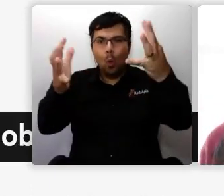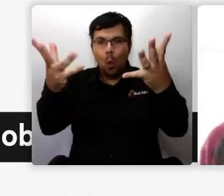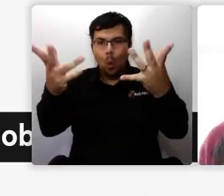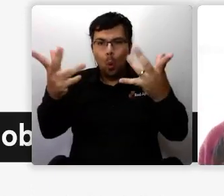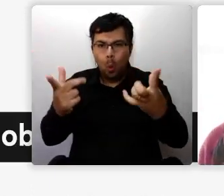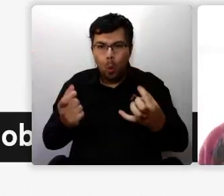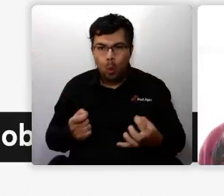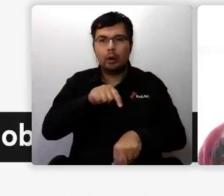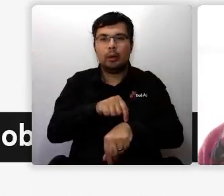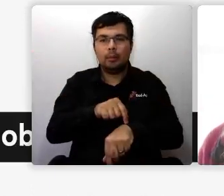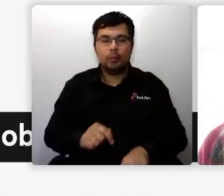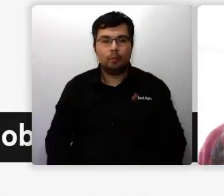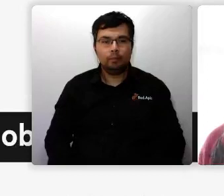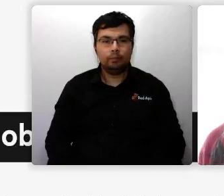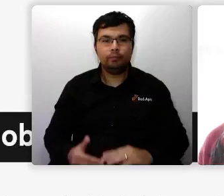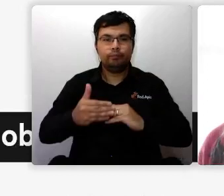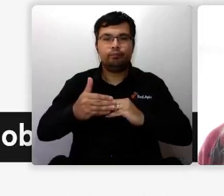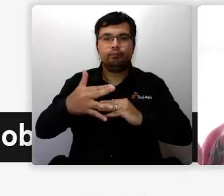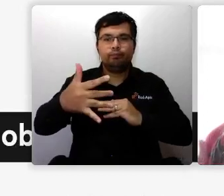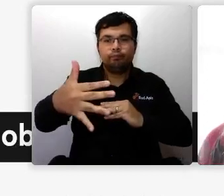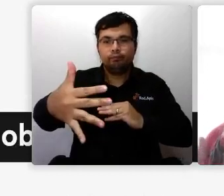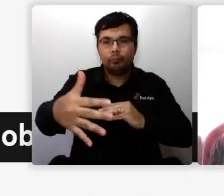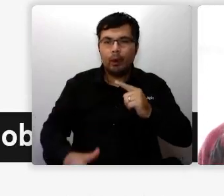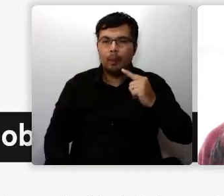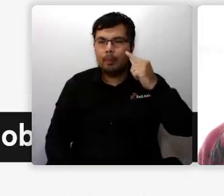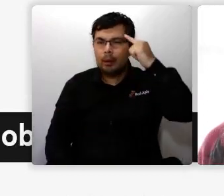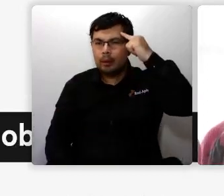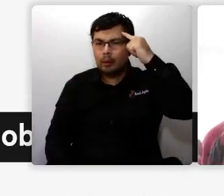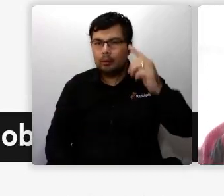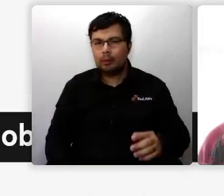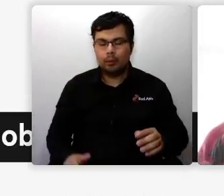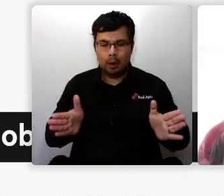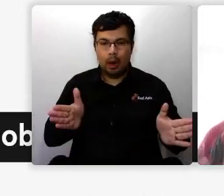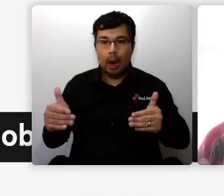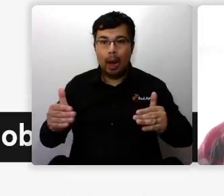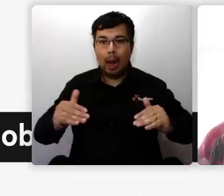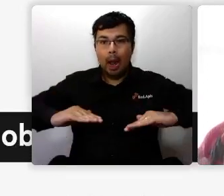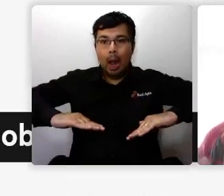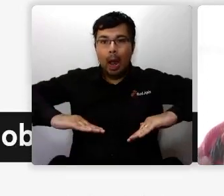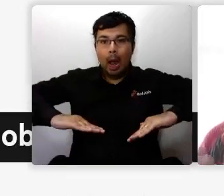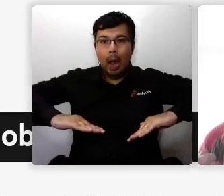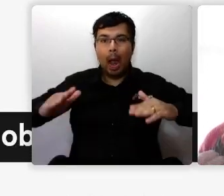tiempo. Tenemos que pensar, como dice ahí, fuera de la caja. O sea,